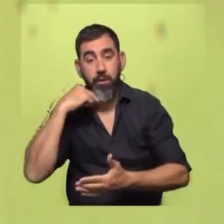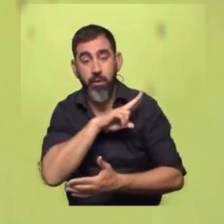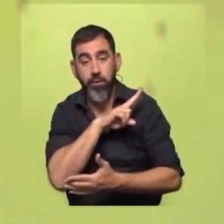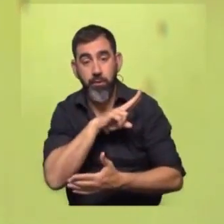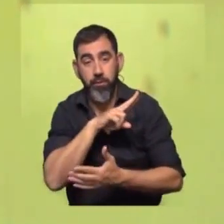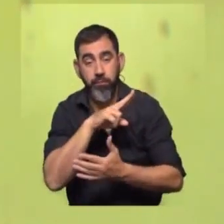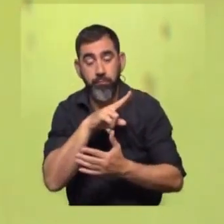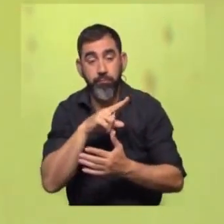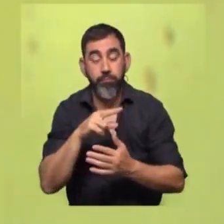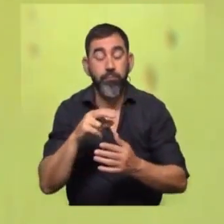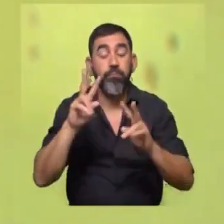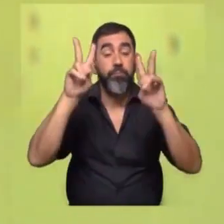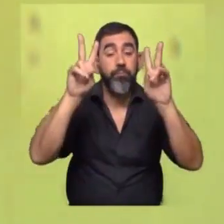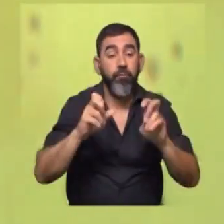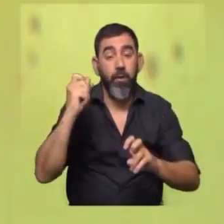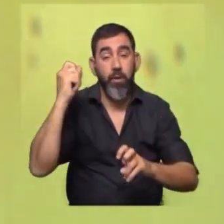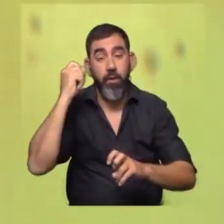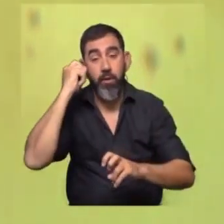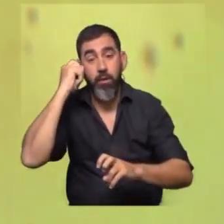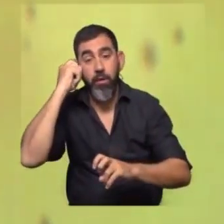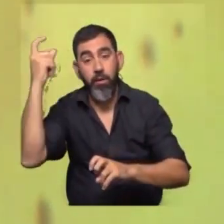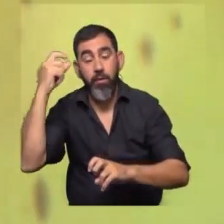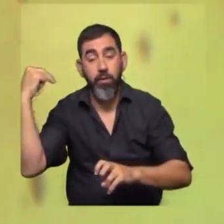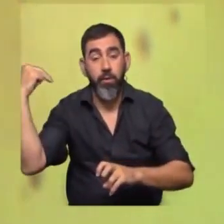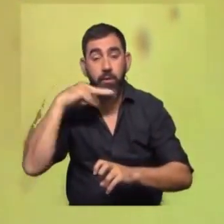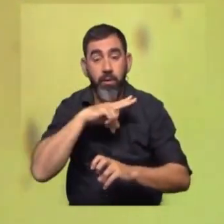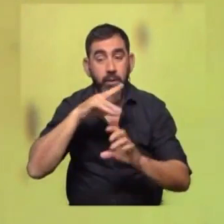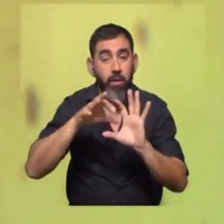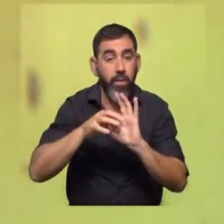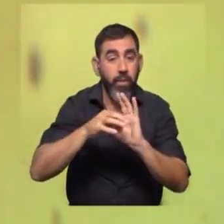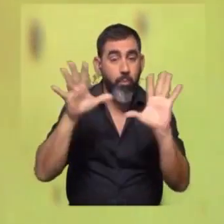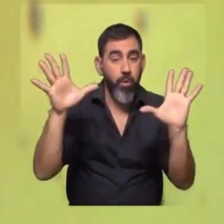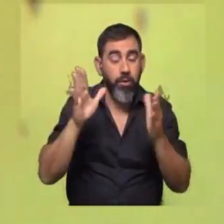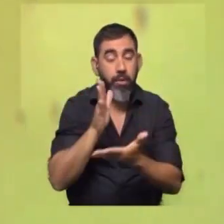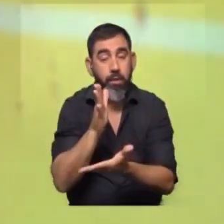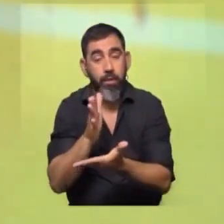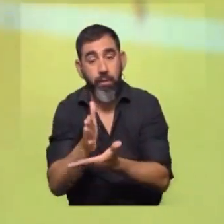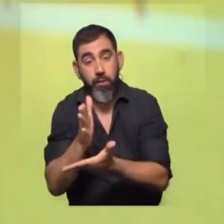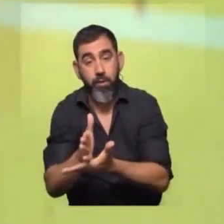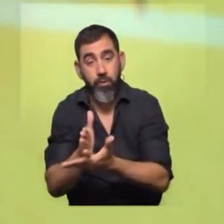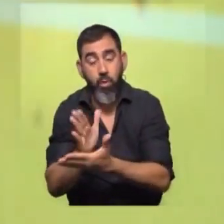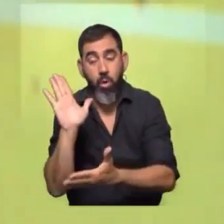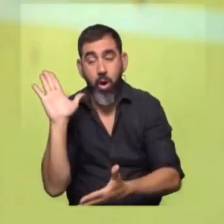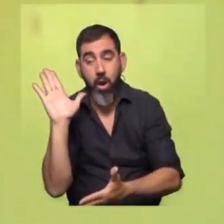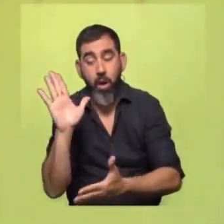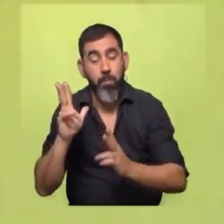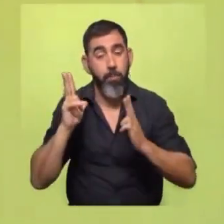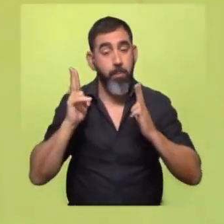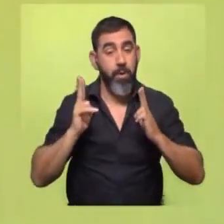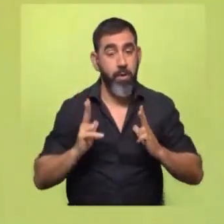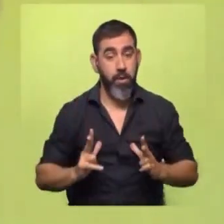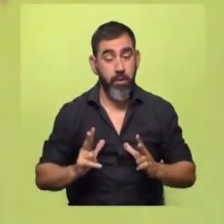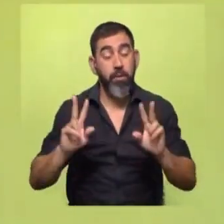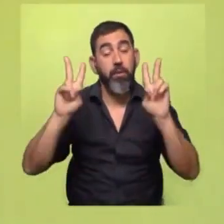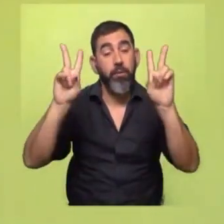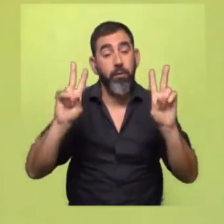El cruce, y no es menor, es inteligencia artificial y democracia, derechos, amenazas éticas, todos temas